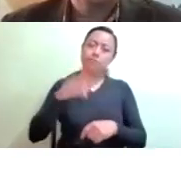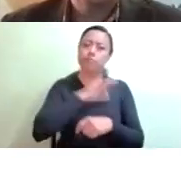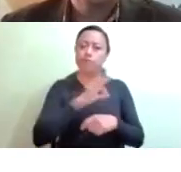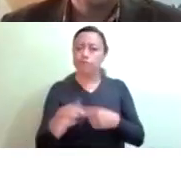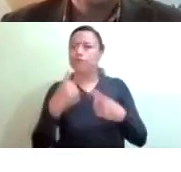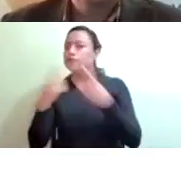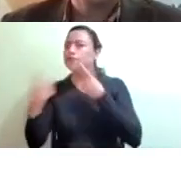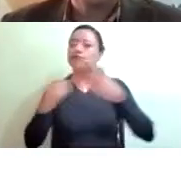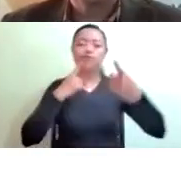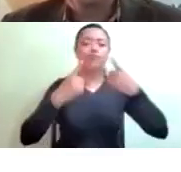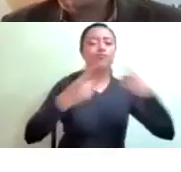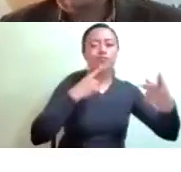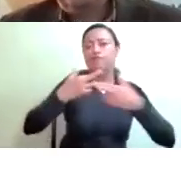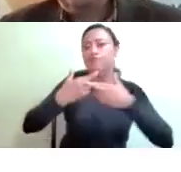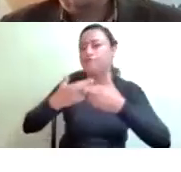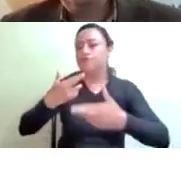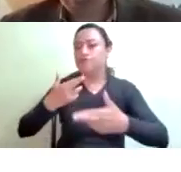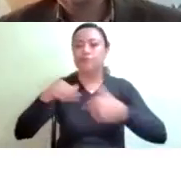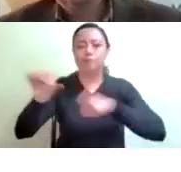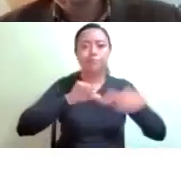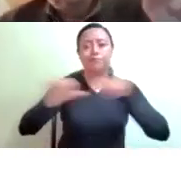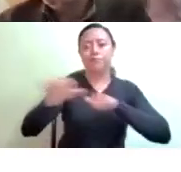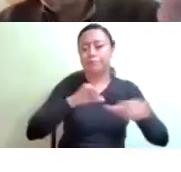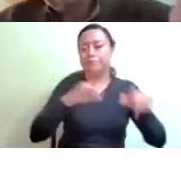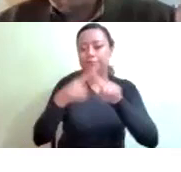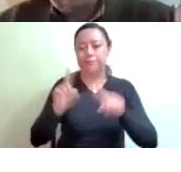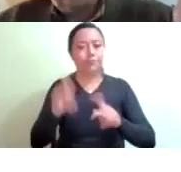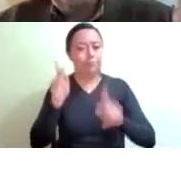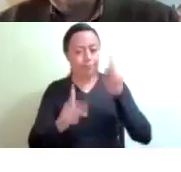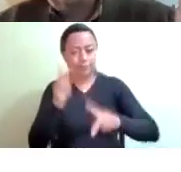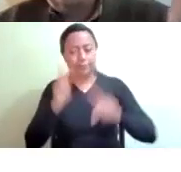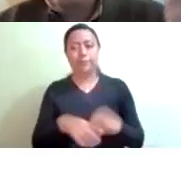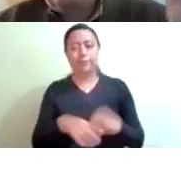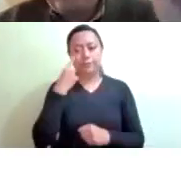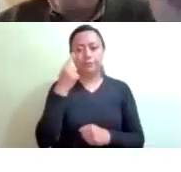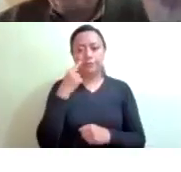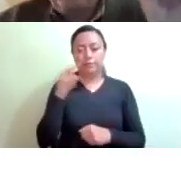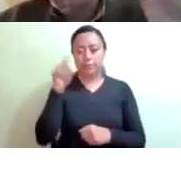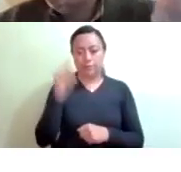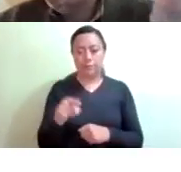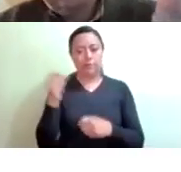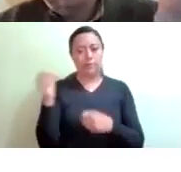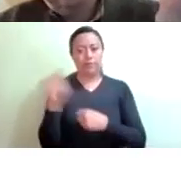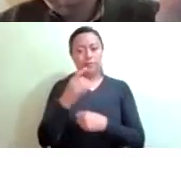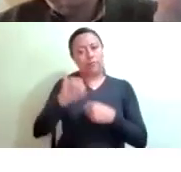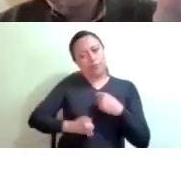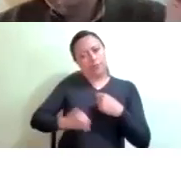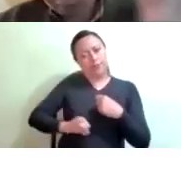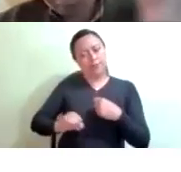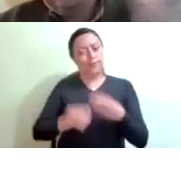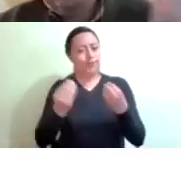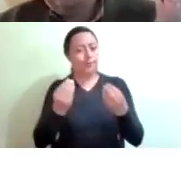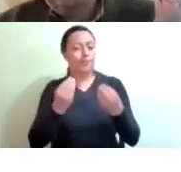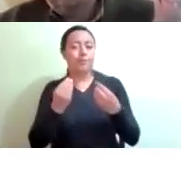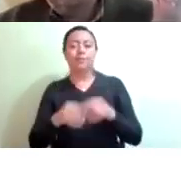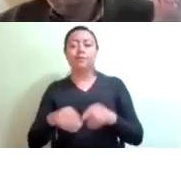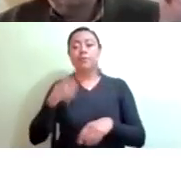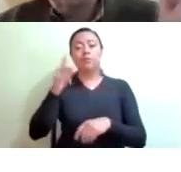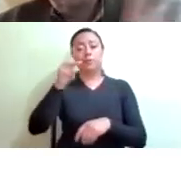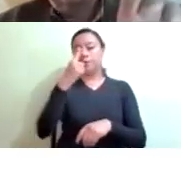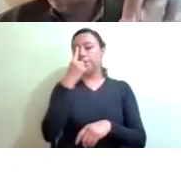ellos, pues platicar cuál es. Fíjense, ahí se daba algo bien interesante. La policía estatal estaba adscrita en el